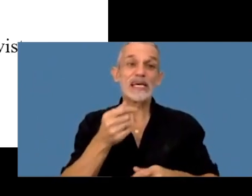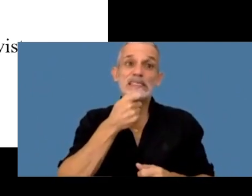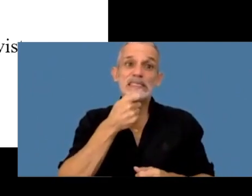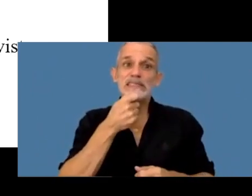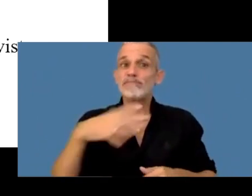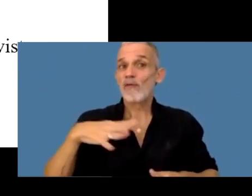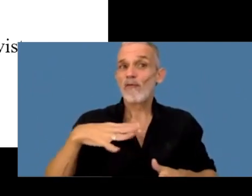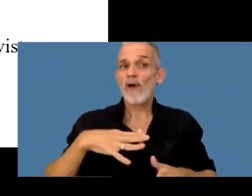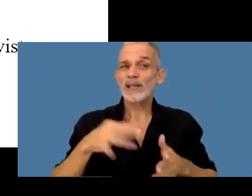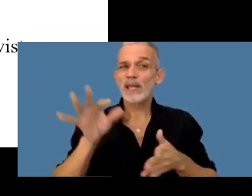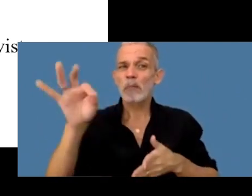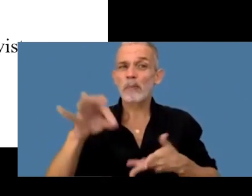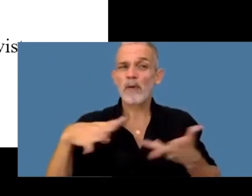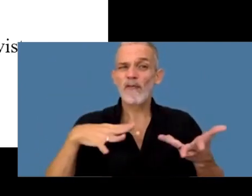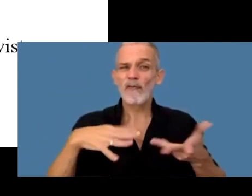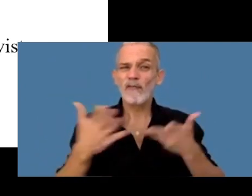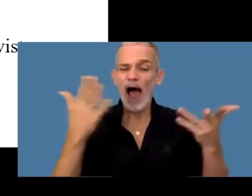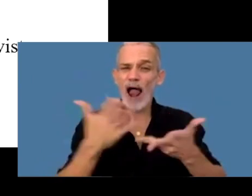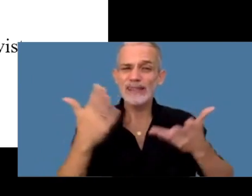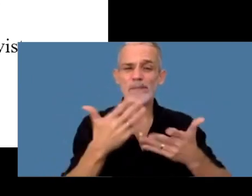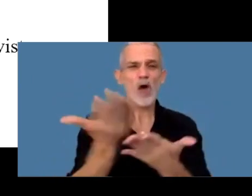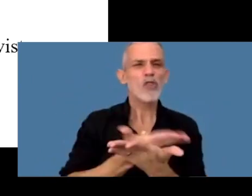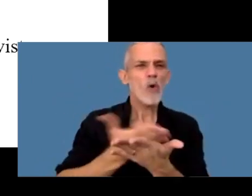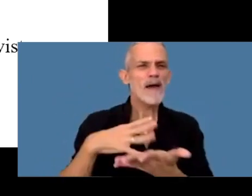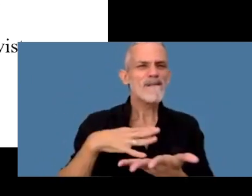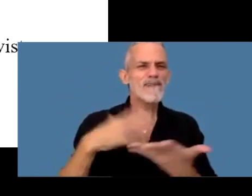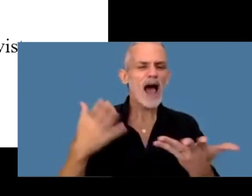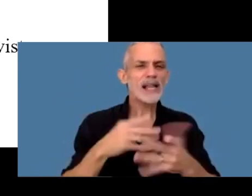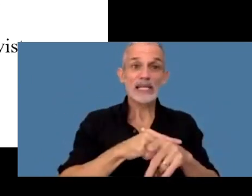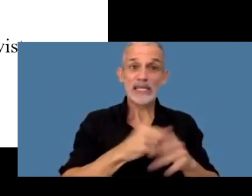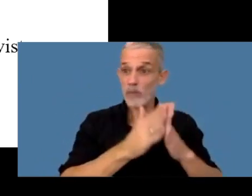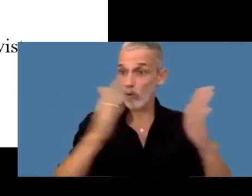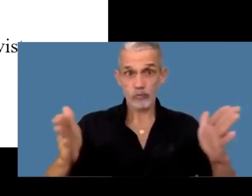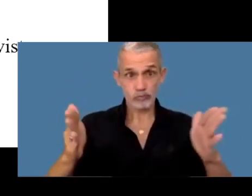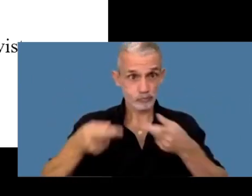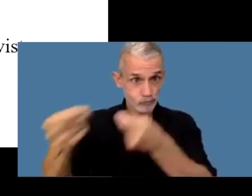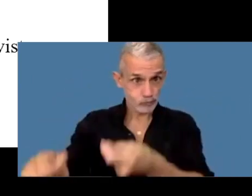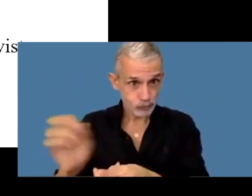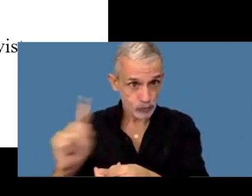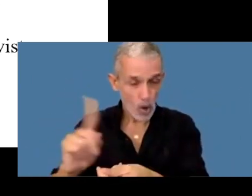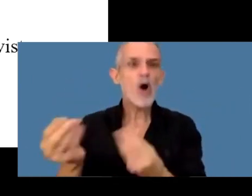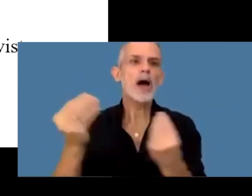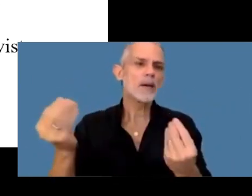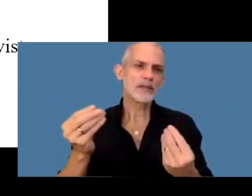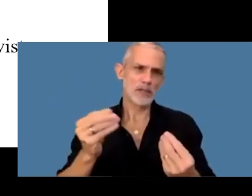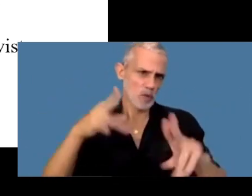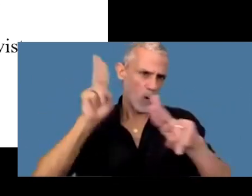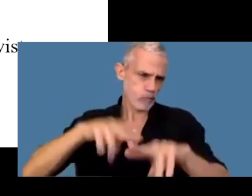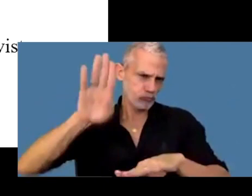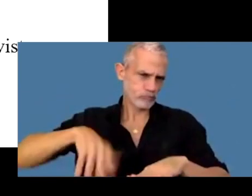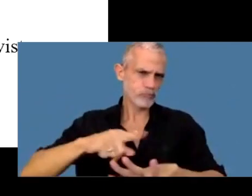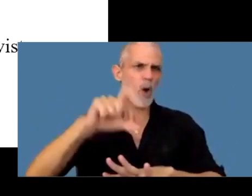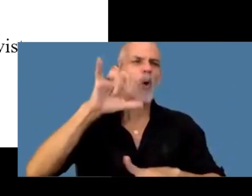la presentación de la documentación faltante en los plazos previstos, se procede a la inactivación de la clave